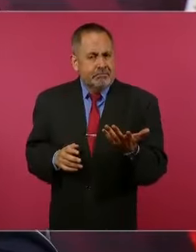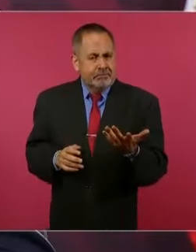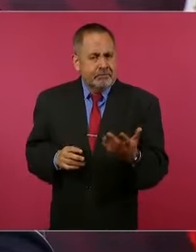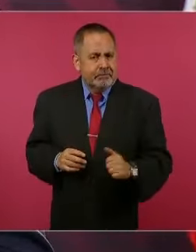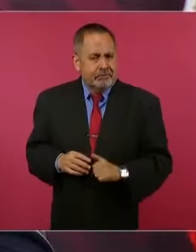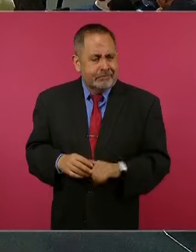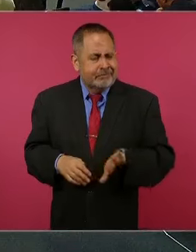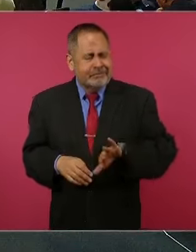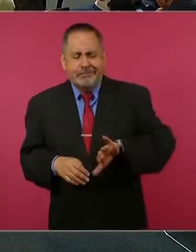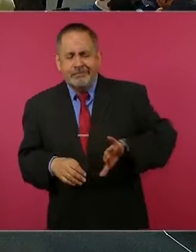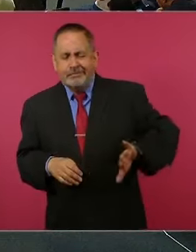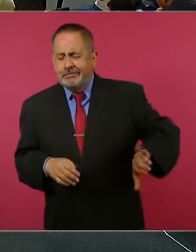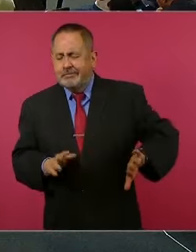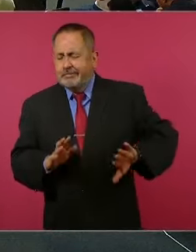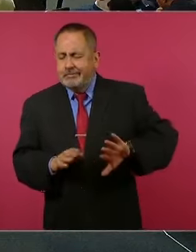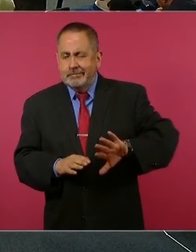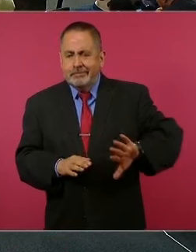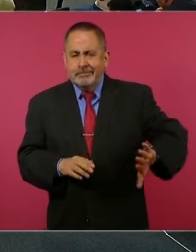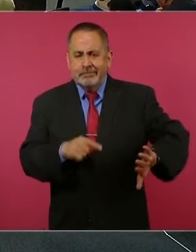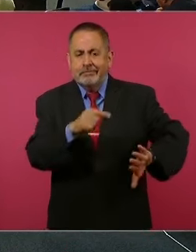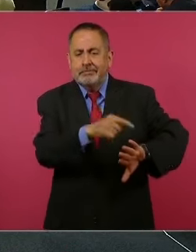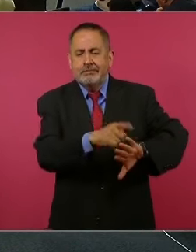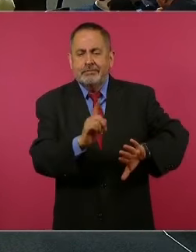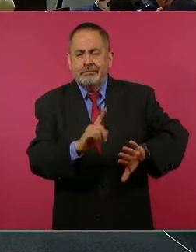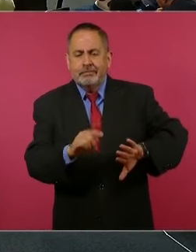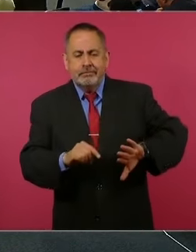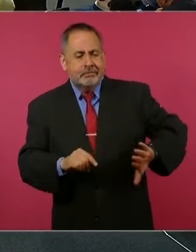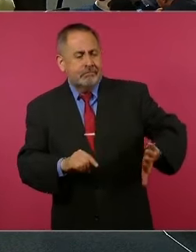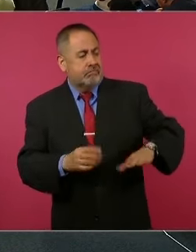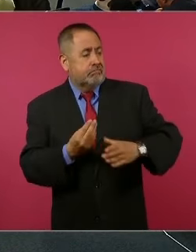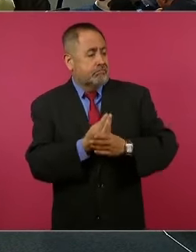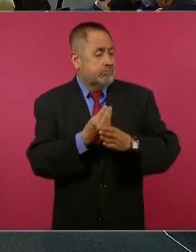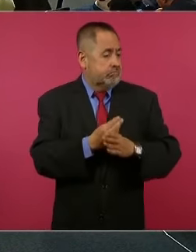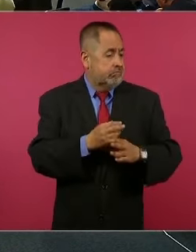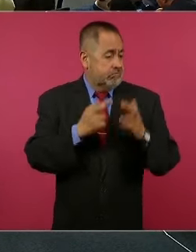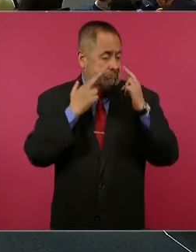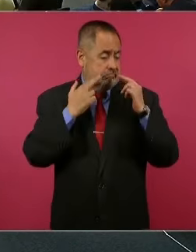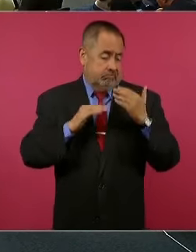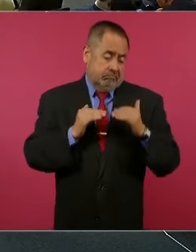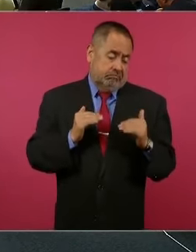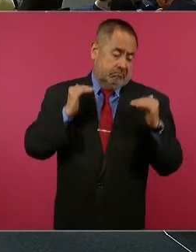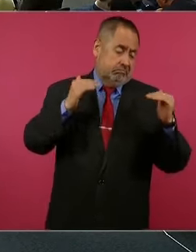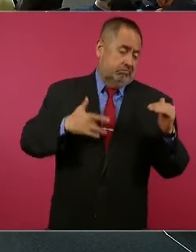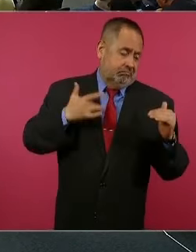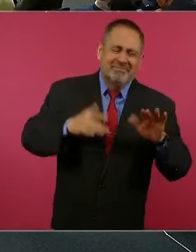lado ya el clasismo el